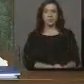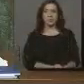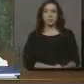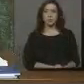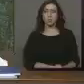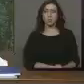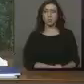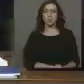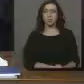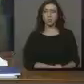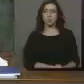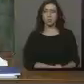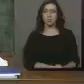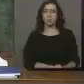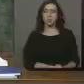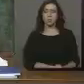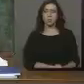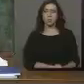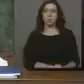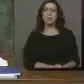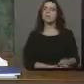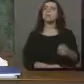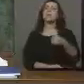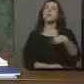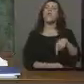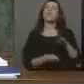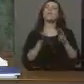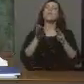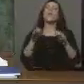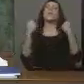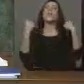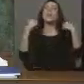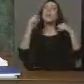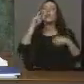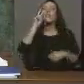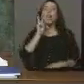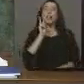Presidente, Deportes Portugón solidariza con Deportes Valdivia, absolutamente.